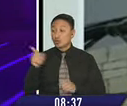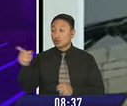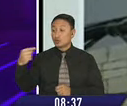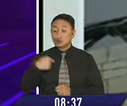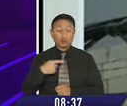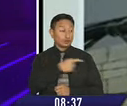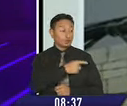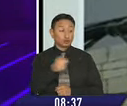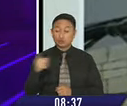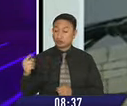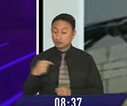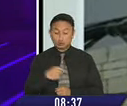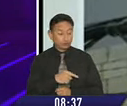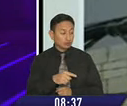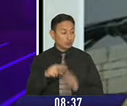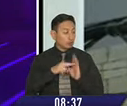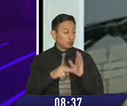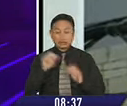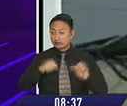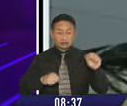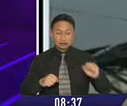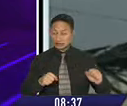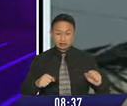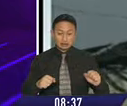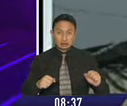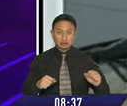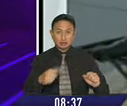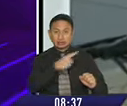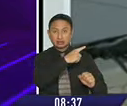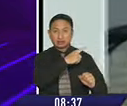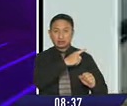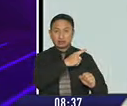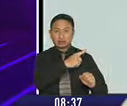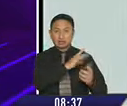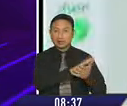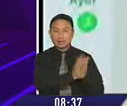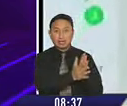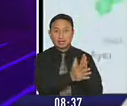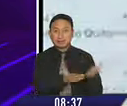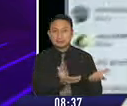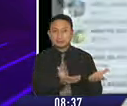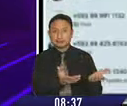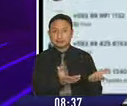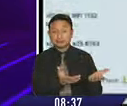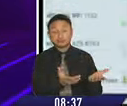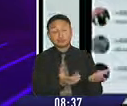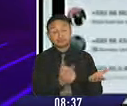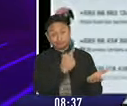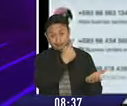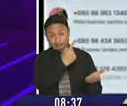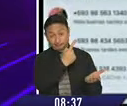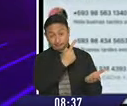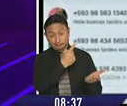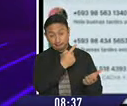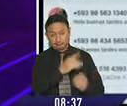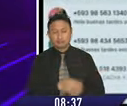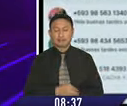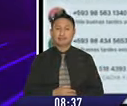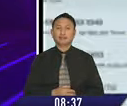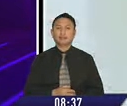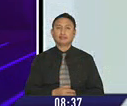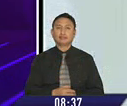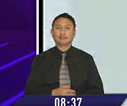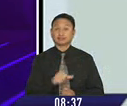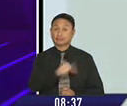María, existe normativa, sí controlamos, sí hacemos, pero el resultado es este. Así que ahí les dejamos de tarea. Vean